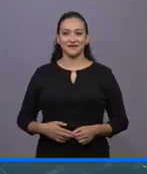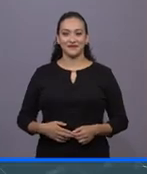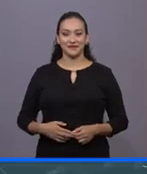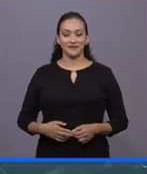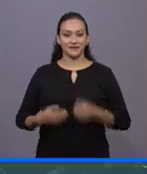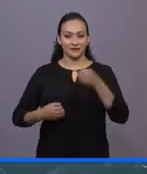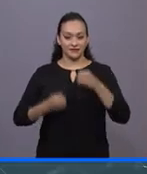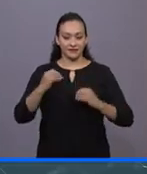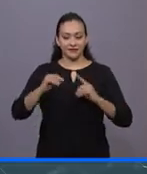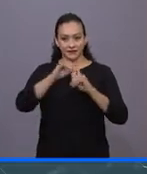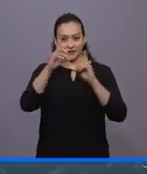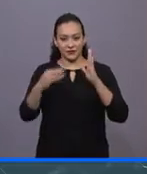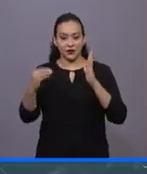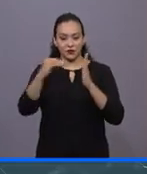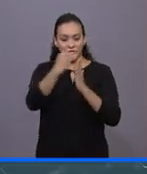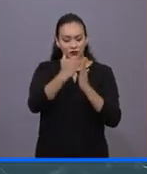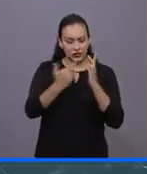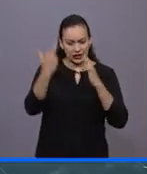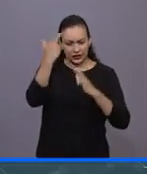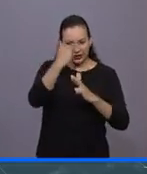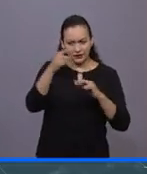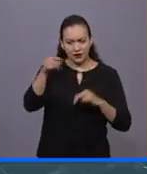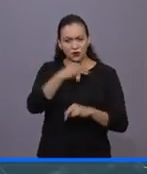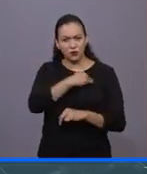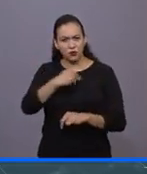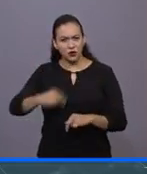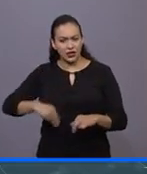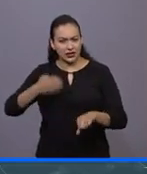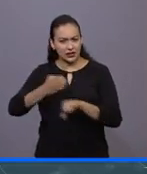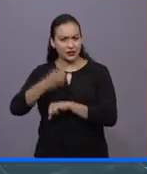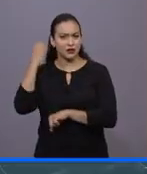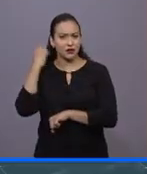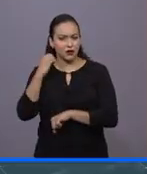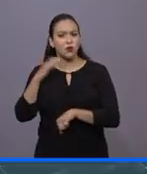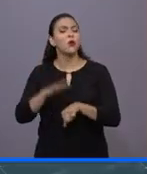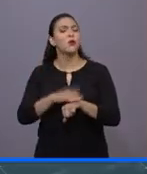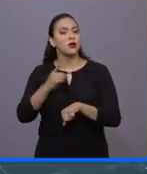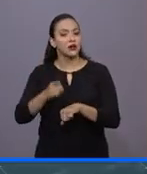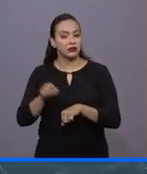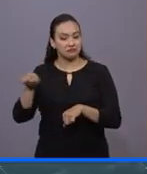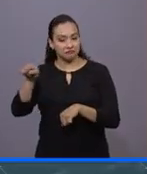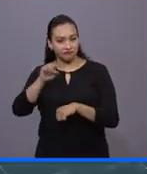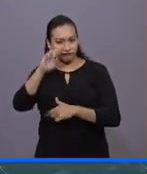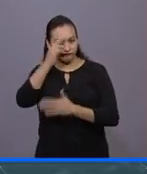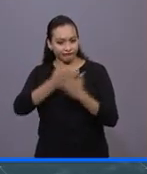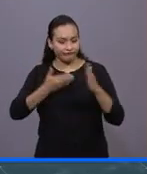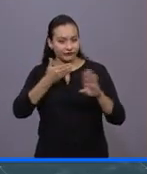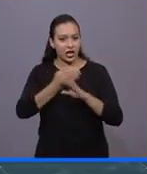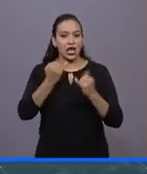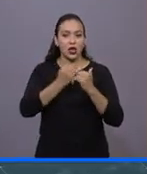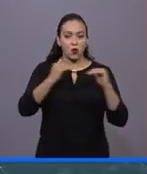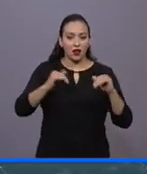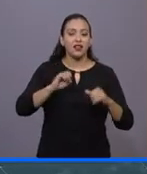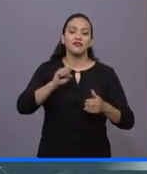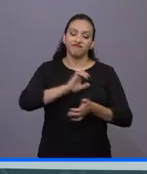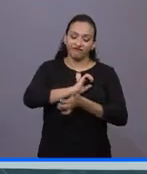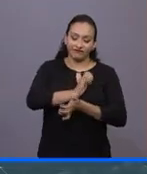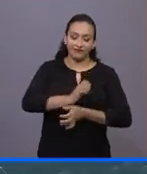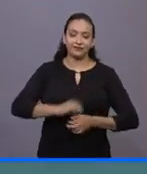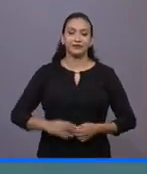La Corte invalidó disposiciones de municipios de Oaxaca por violar el principio de igualdad y no